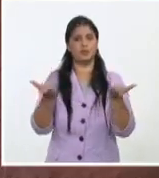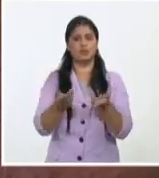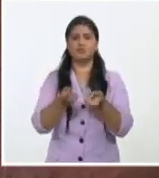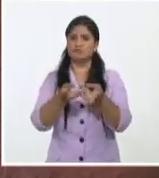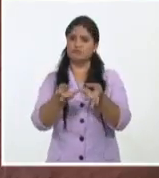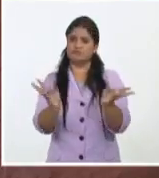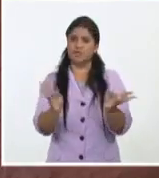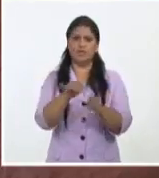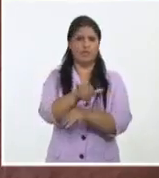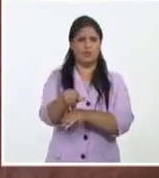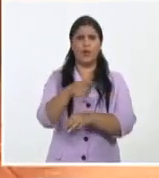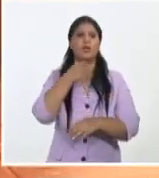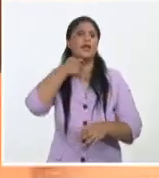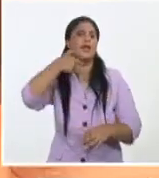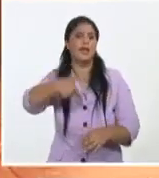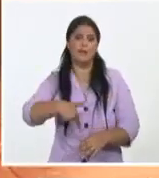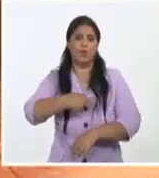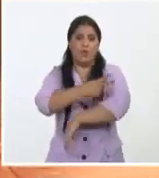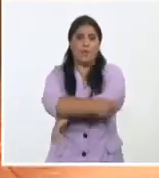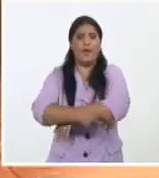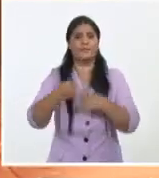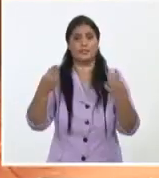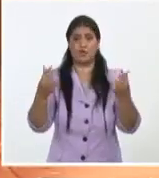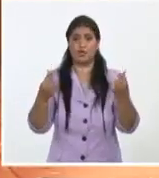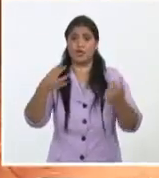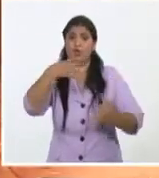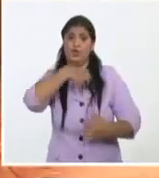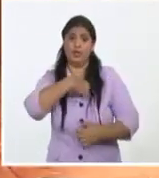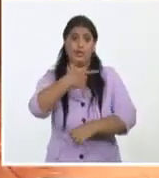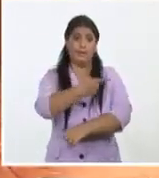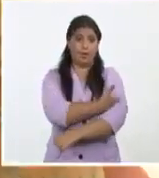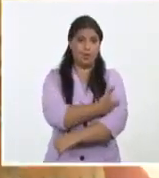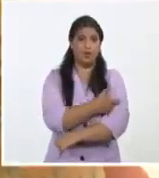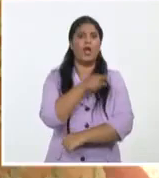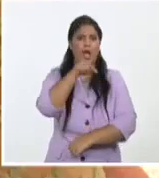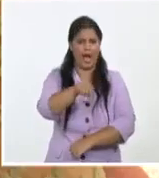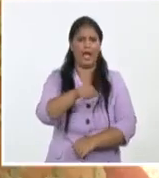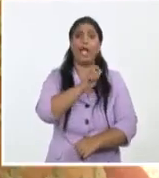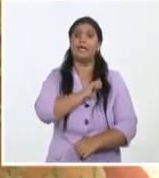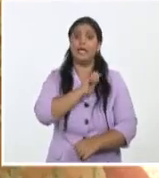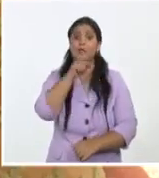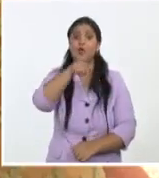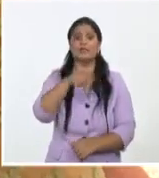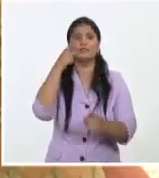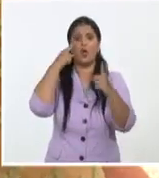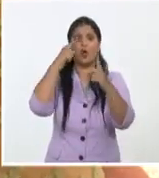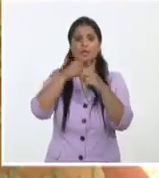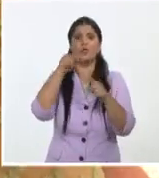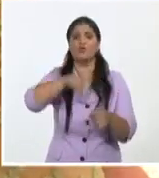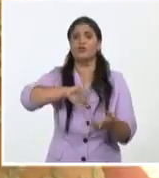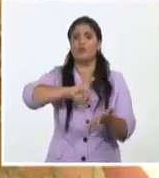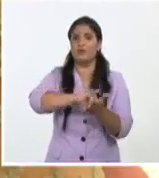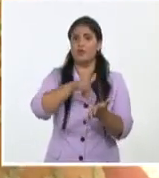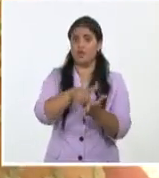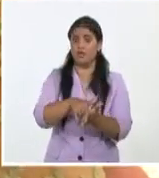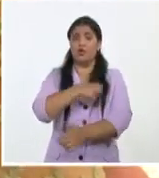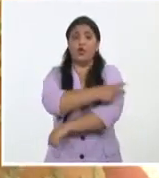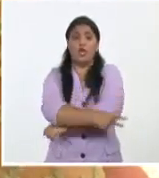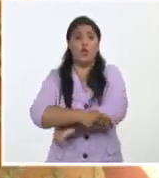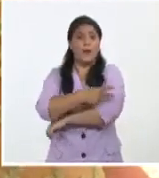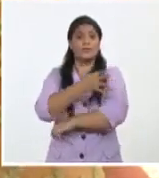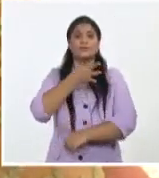de vacunas en el mundo. Y el mecanismo de COVAX está administrado por Gavi, que es